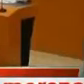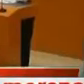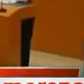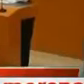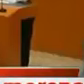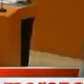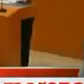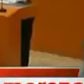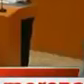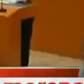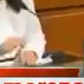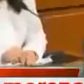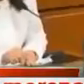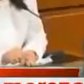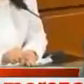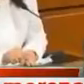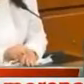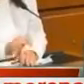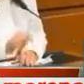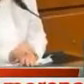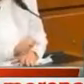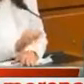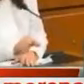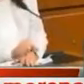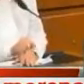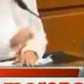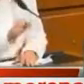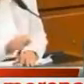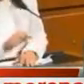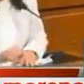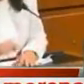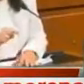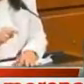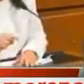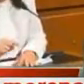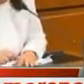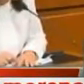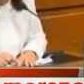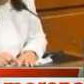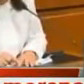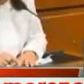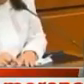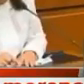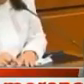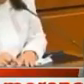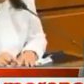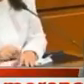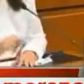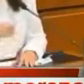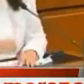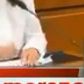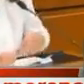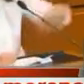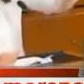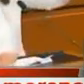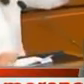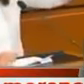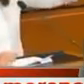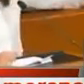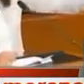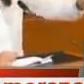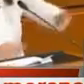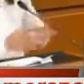Morena se opuso, hoy más que nunca dice, esto es un rotundo fracaso. Es un rotundo